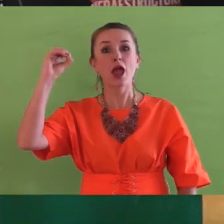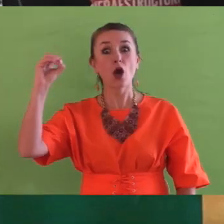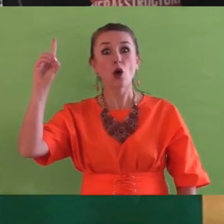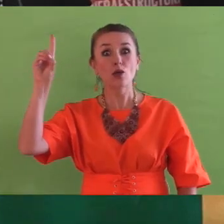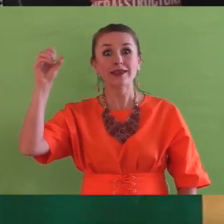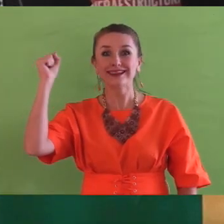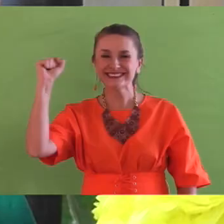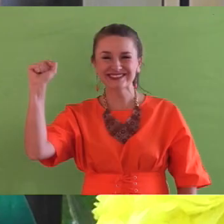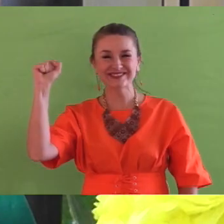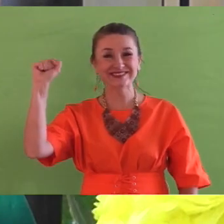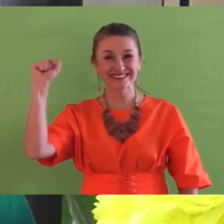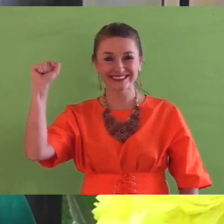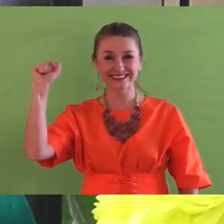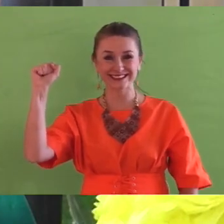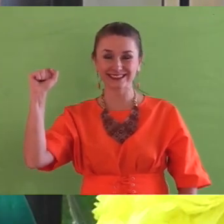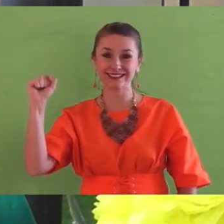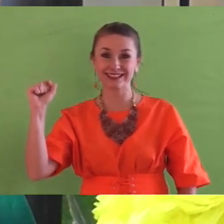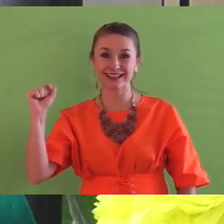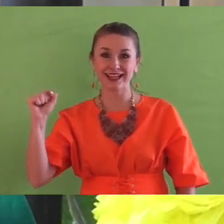17 ODS